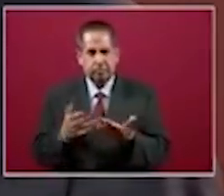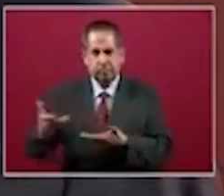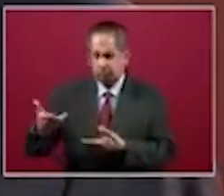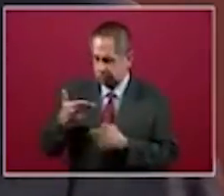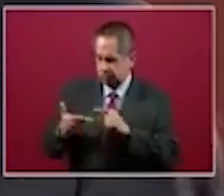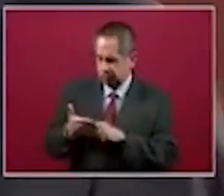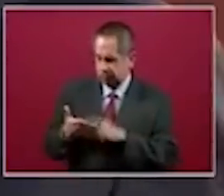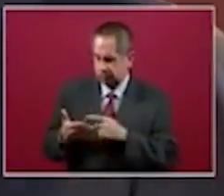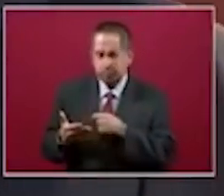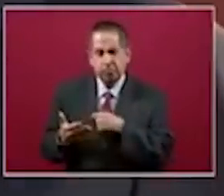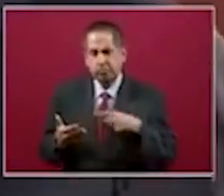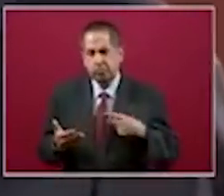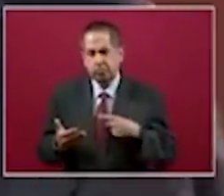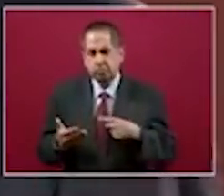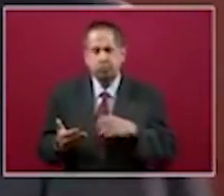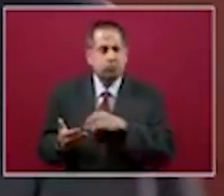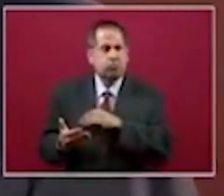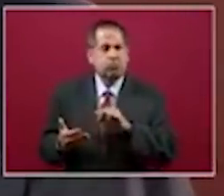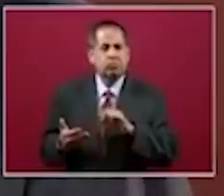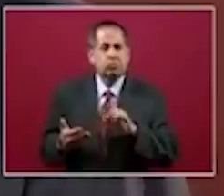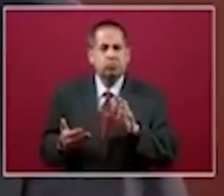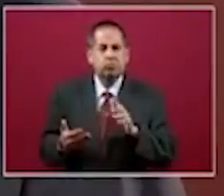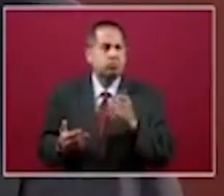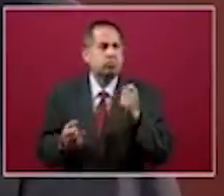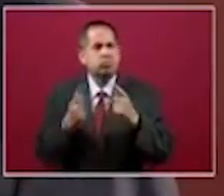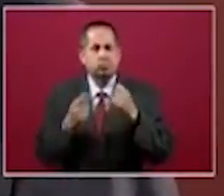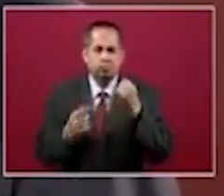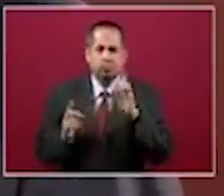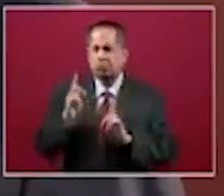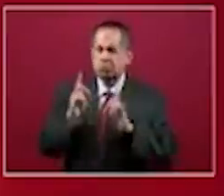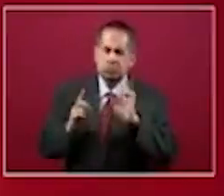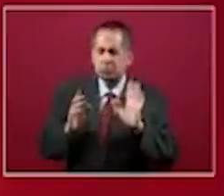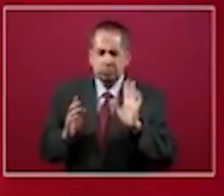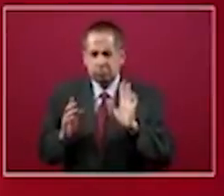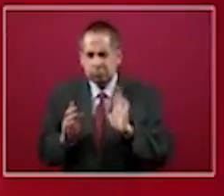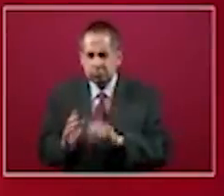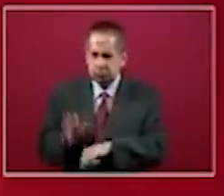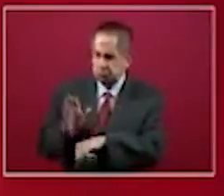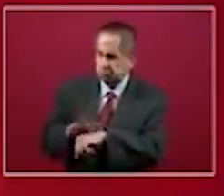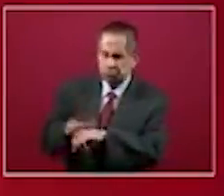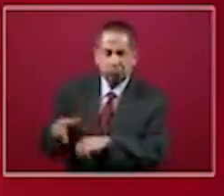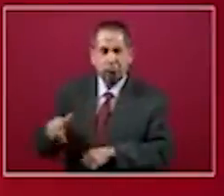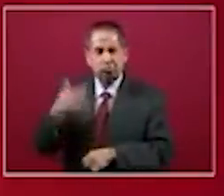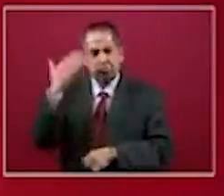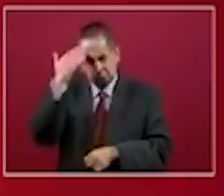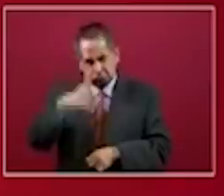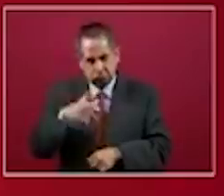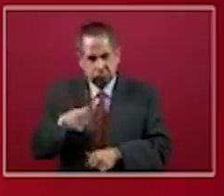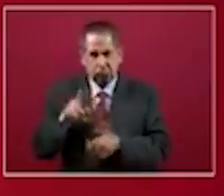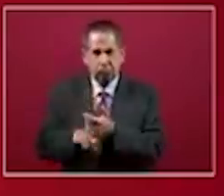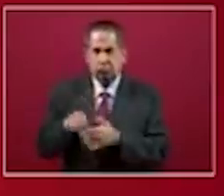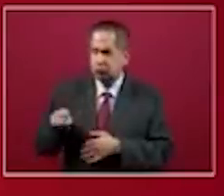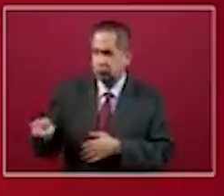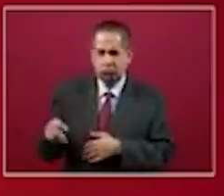donde yo tengo o puedo tener alguna duda, y como sé que se trata